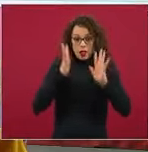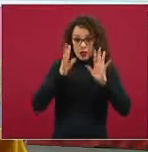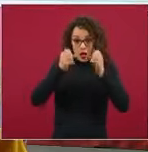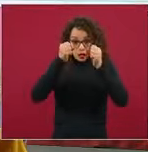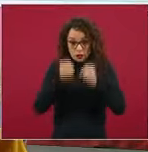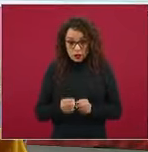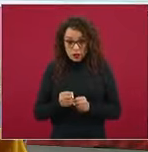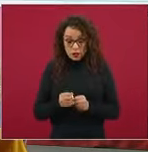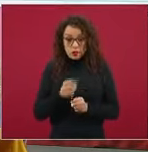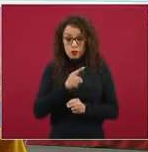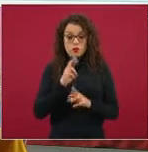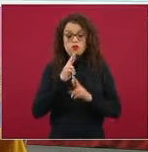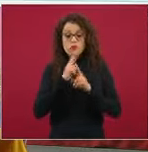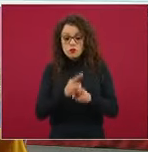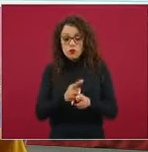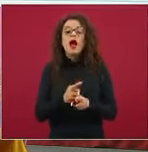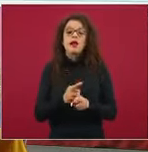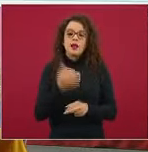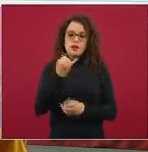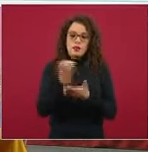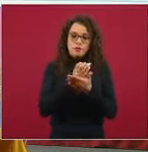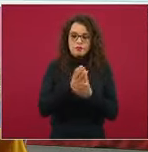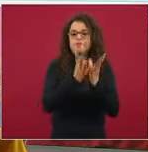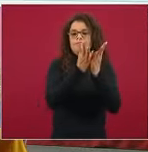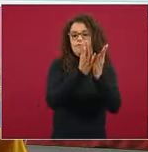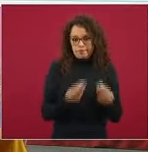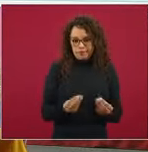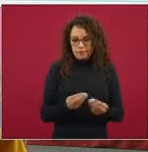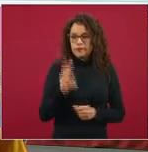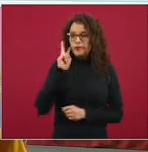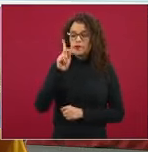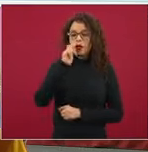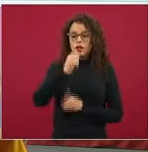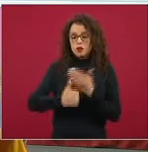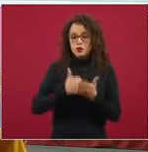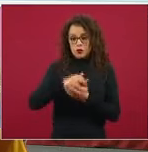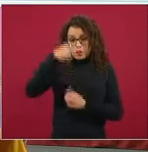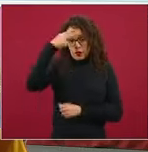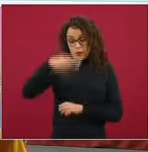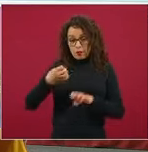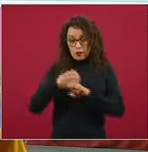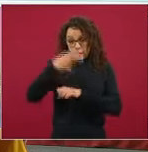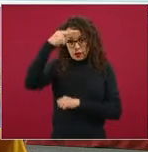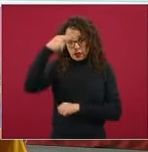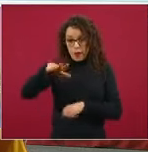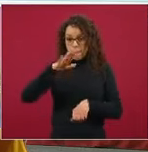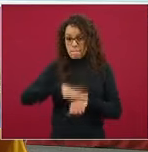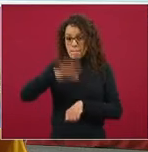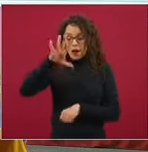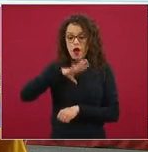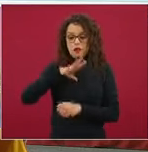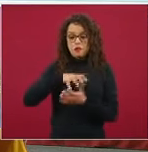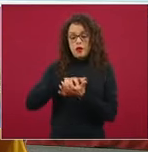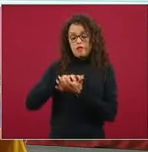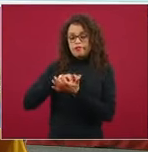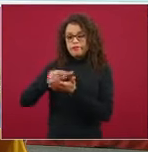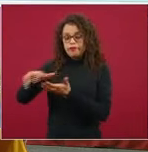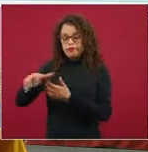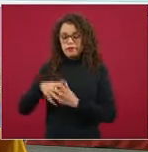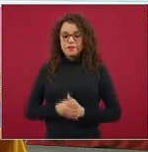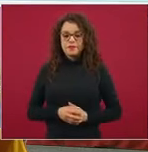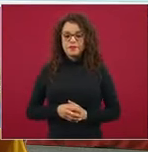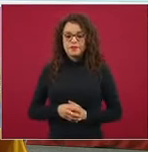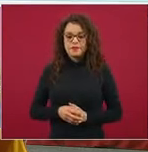hasta la curación. Y vemos que Ciudad de México y el Estado de México son las que más profesionales de la salud, al menos en